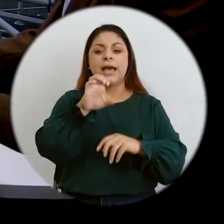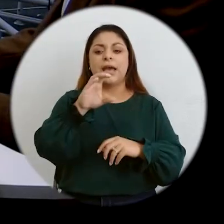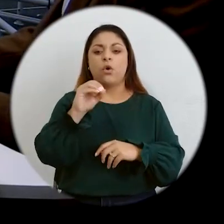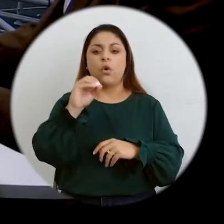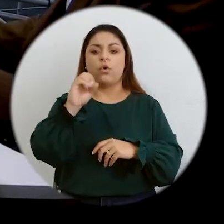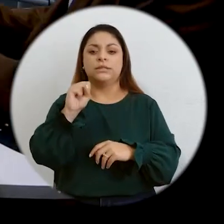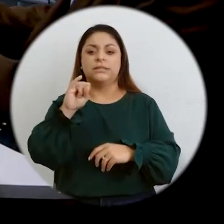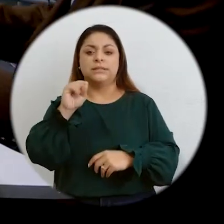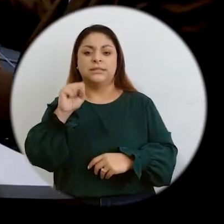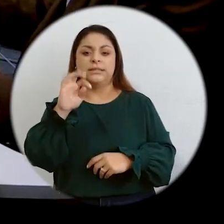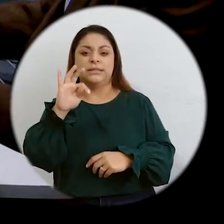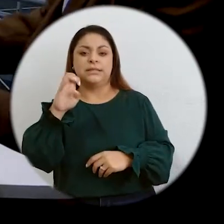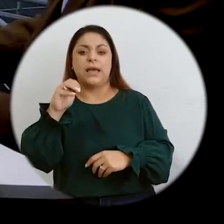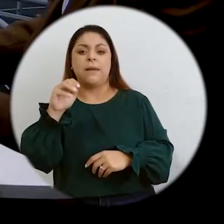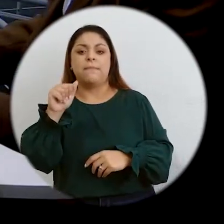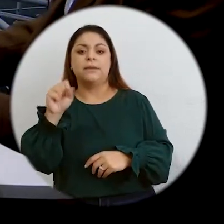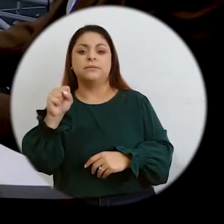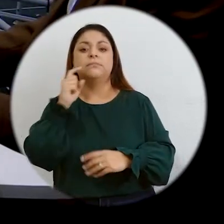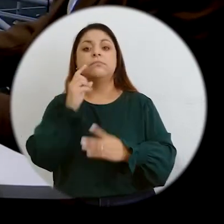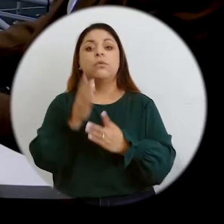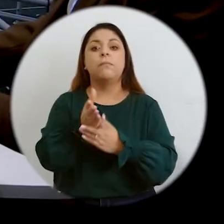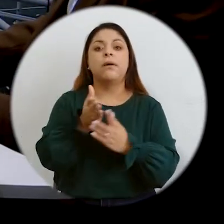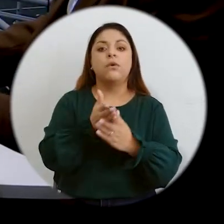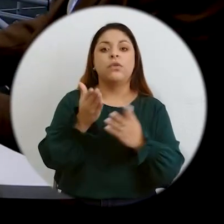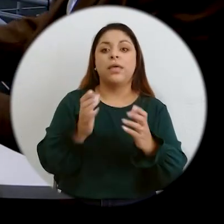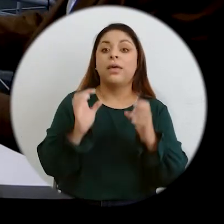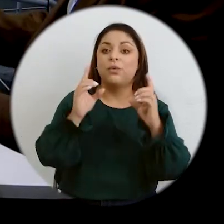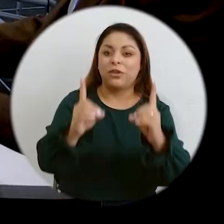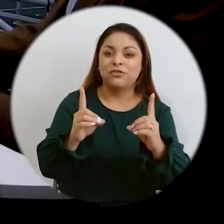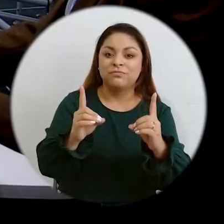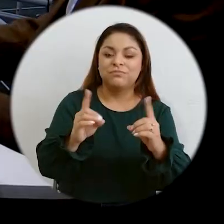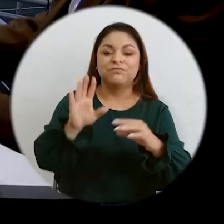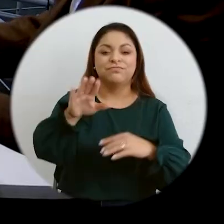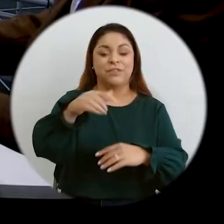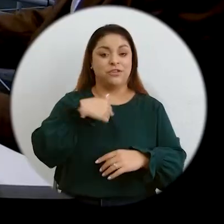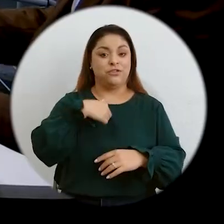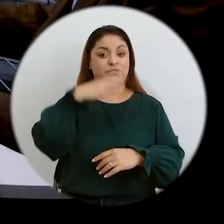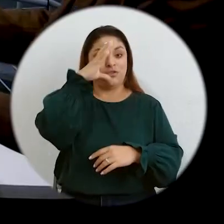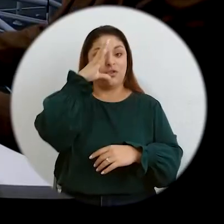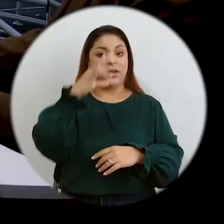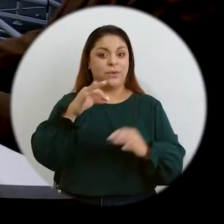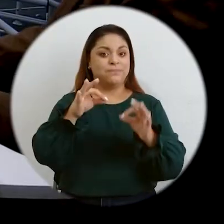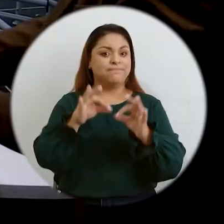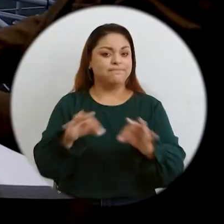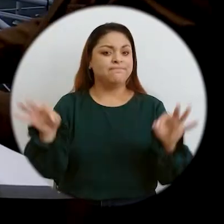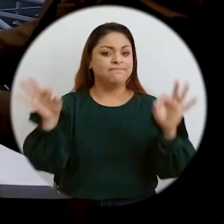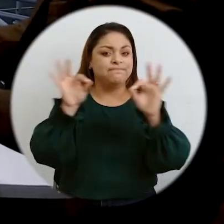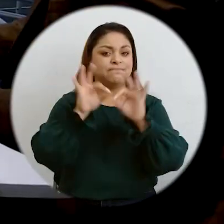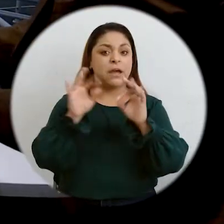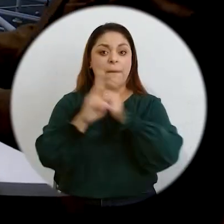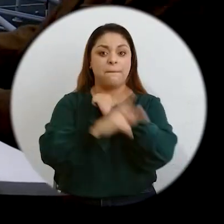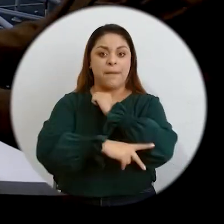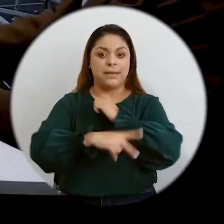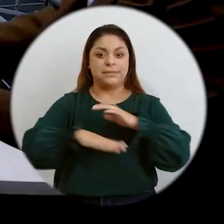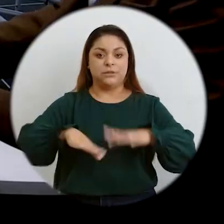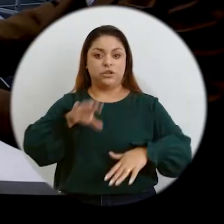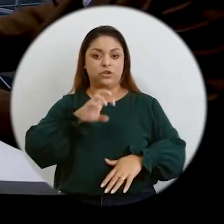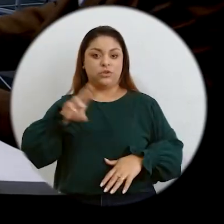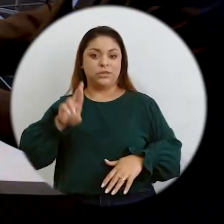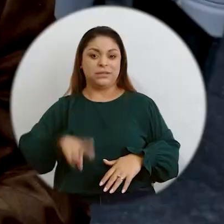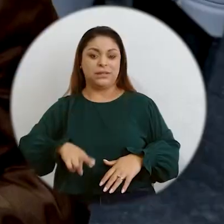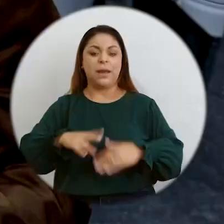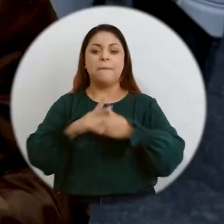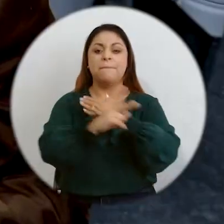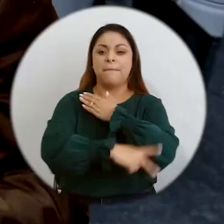ecosistemas a través de la educación? Yo creo que es fundamental para un país como el nuestro,